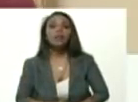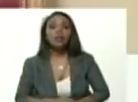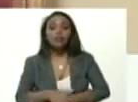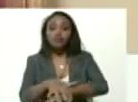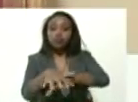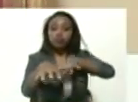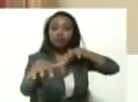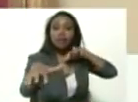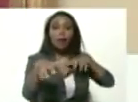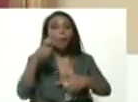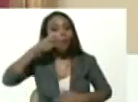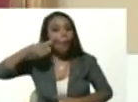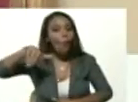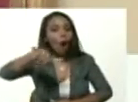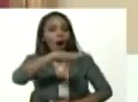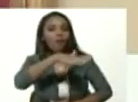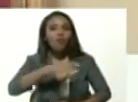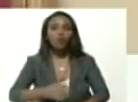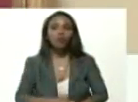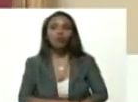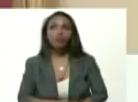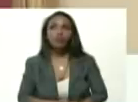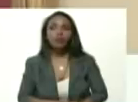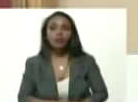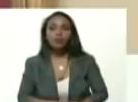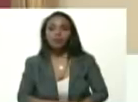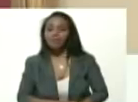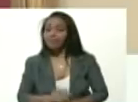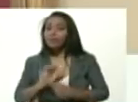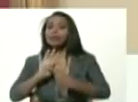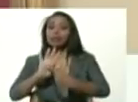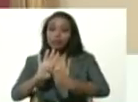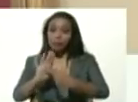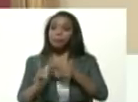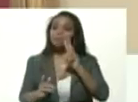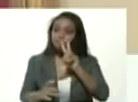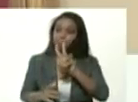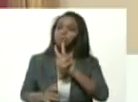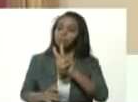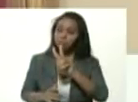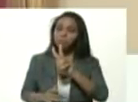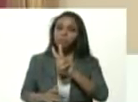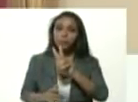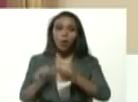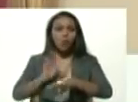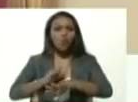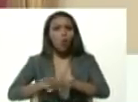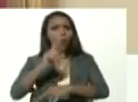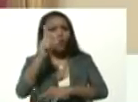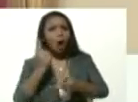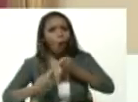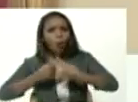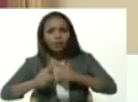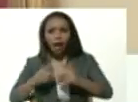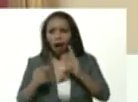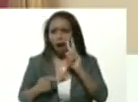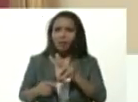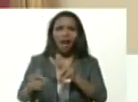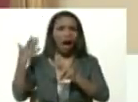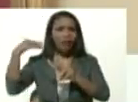mayoritaria del pueblo. Ejemplar, de verdad, ejemplar. Porque una cosa como esta no la hemos vivido